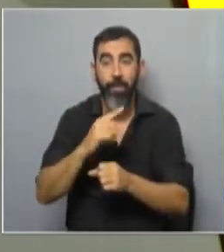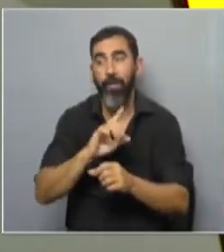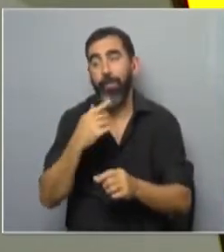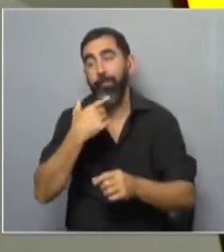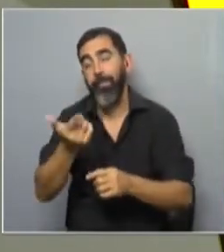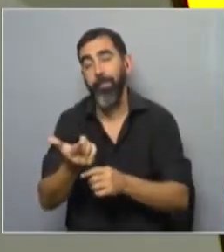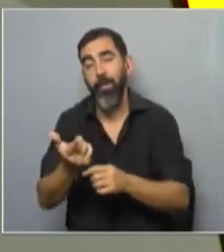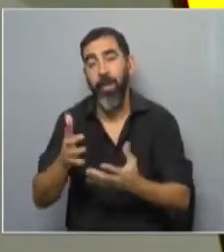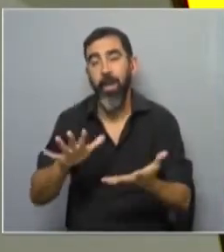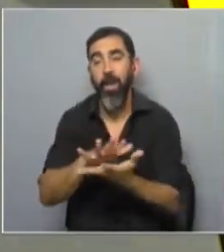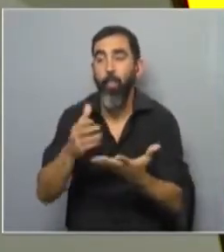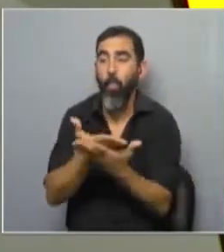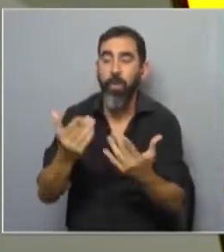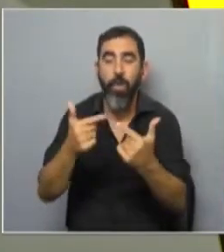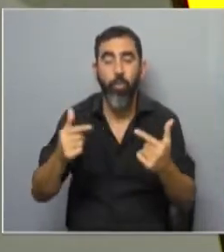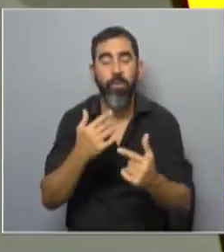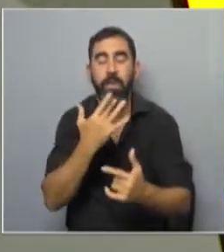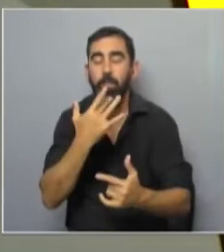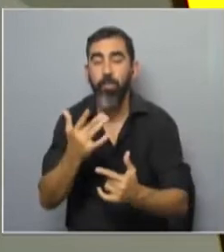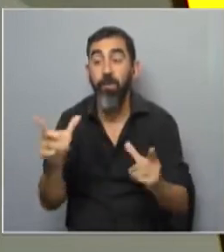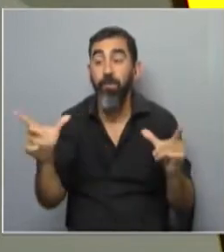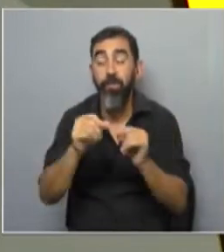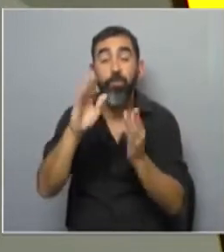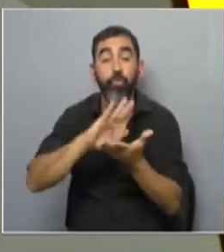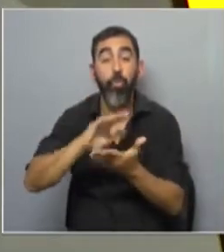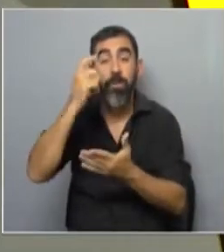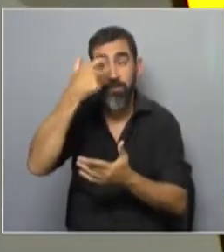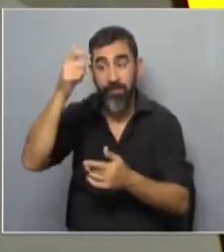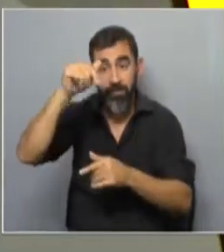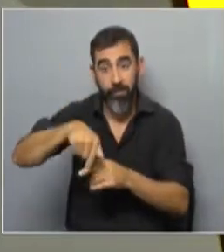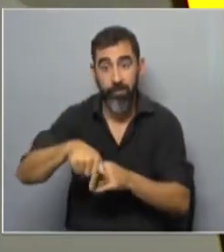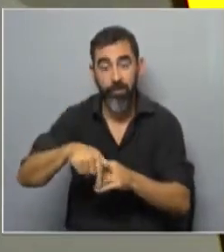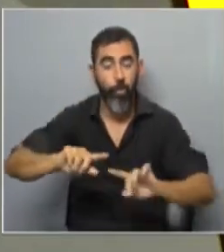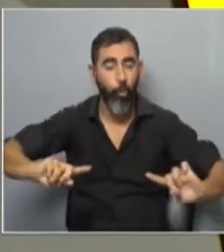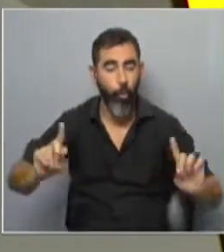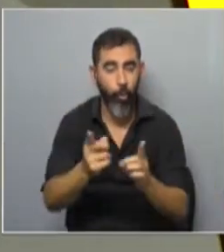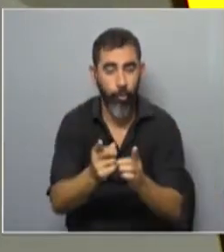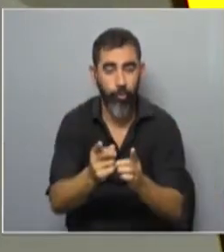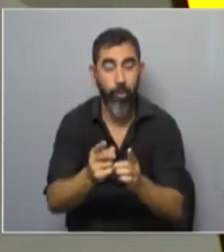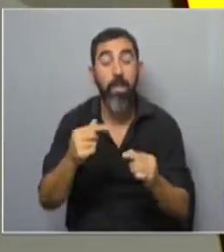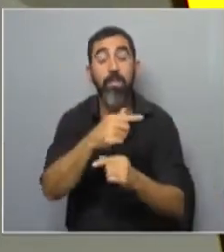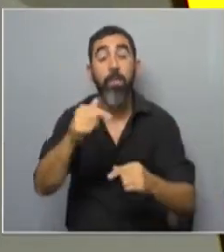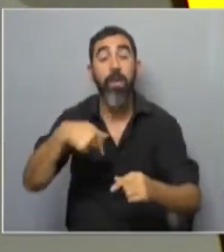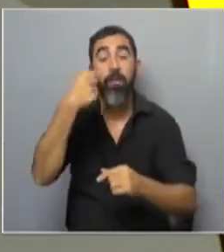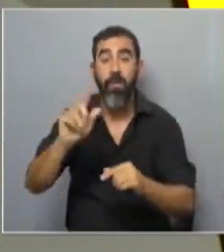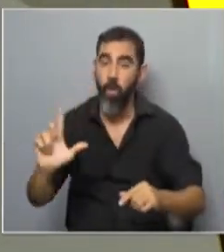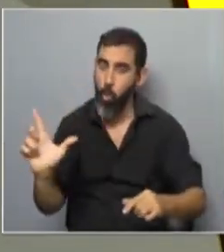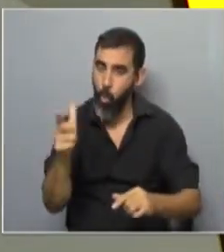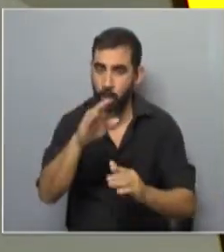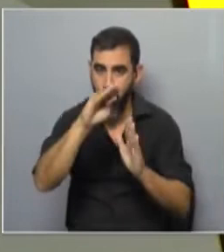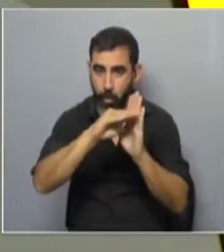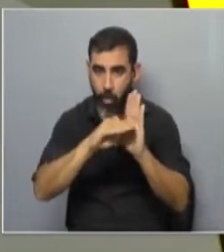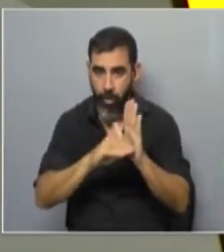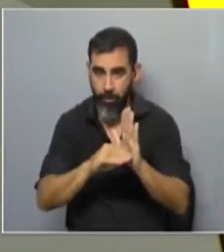tener espacio para mostrar cosas maravillosas. Cerramos Sobre Ciencia por hoy, una edición, como les decíamos, corta. La semana que viene no